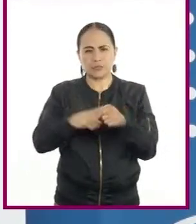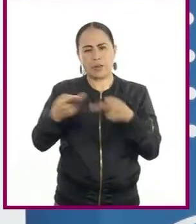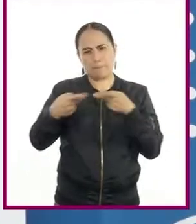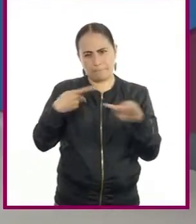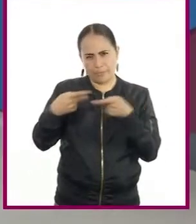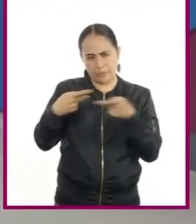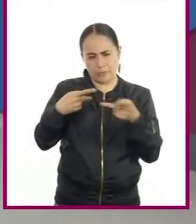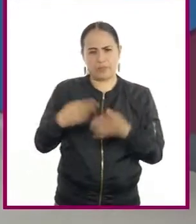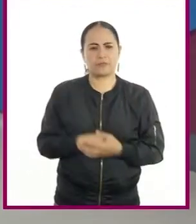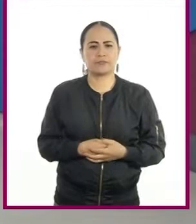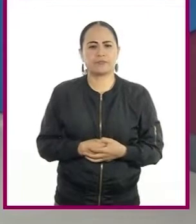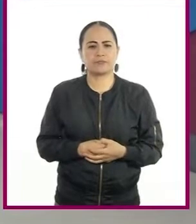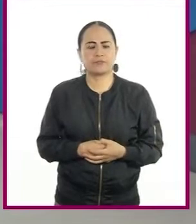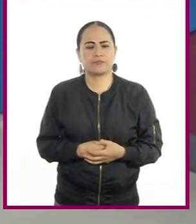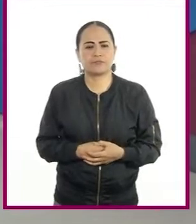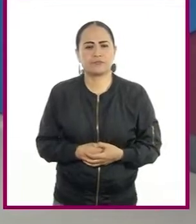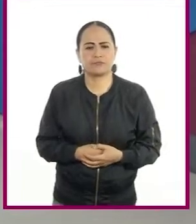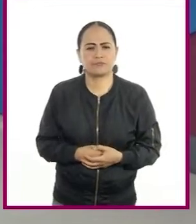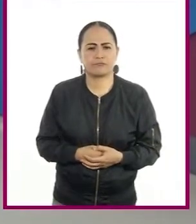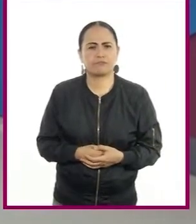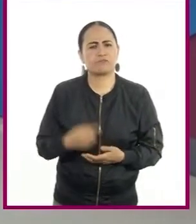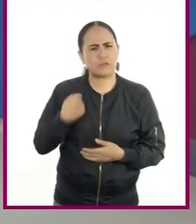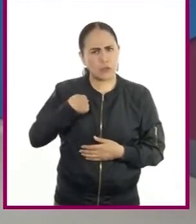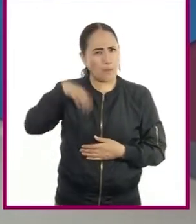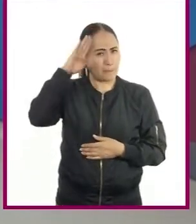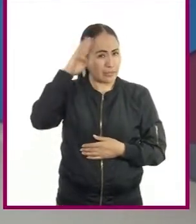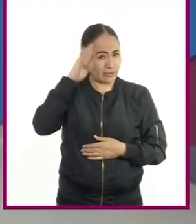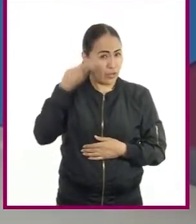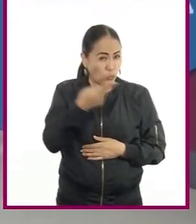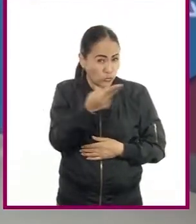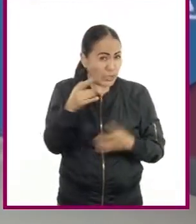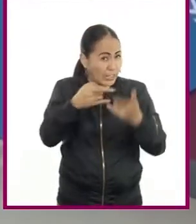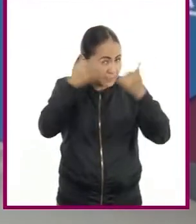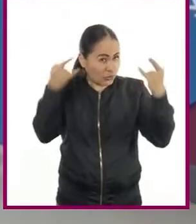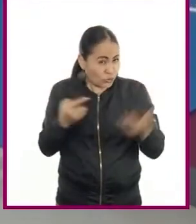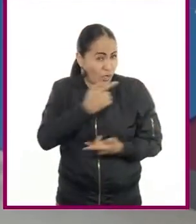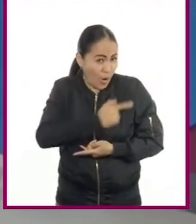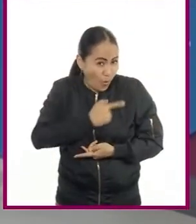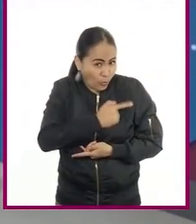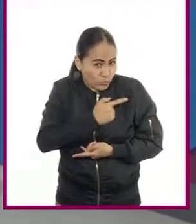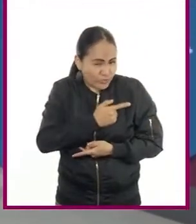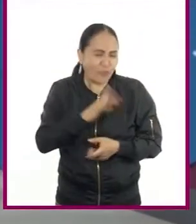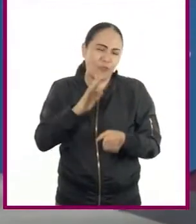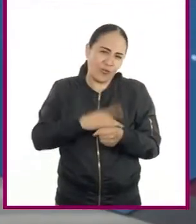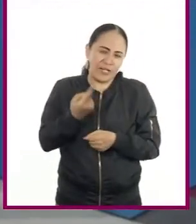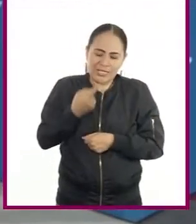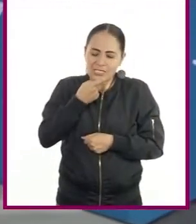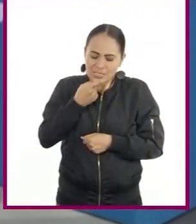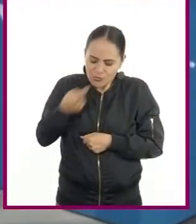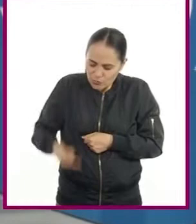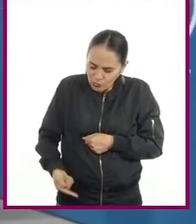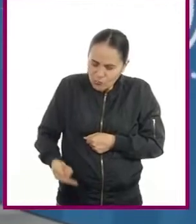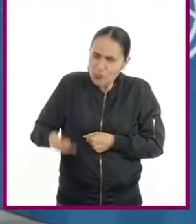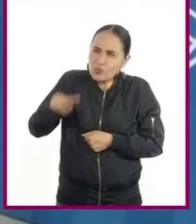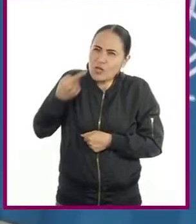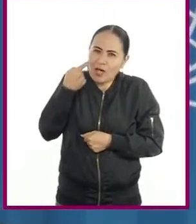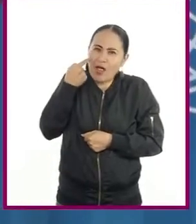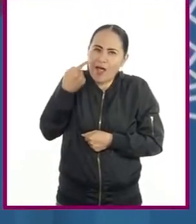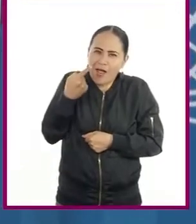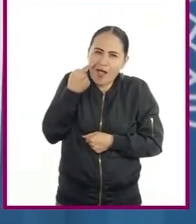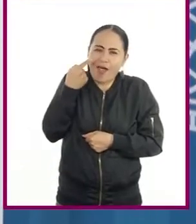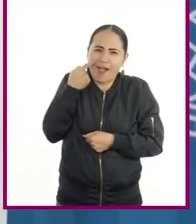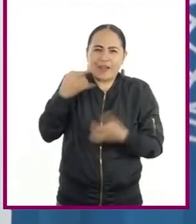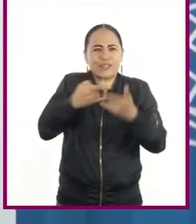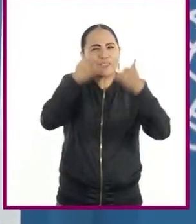regleta. Imagino que les gustan mucho los relatos, pues desde pequeños nos gusta contar o narrar anécdotas